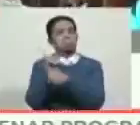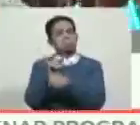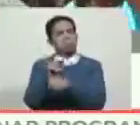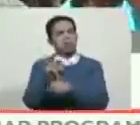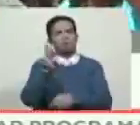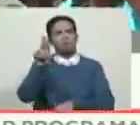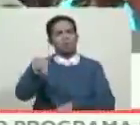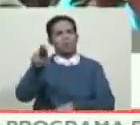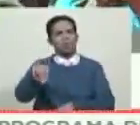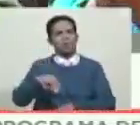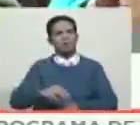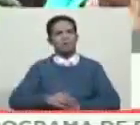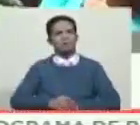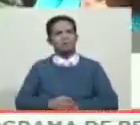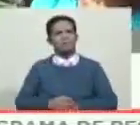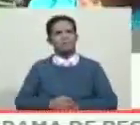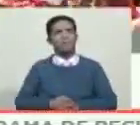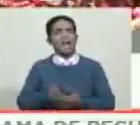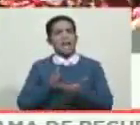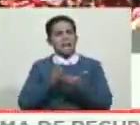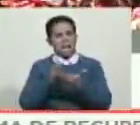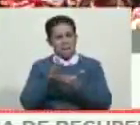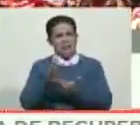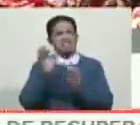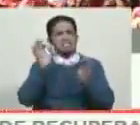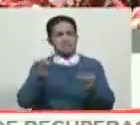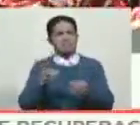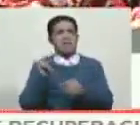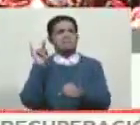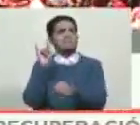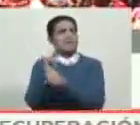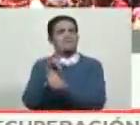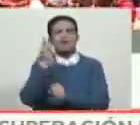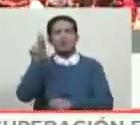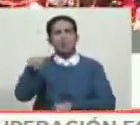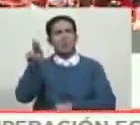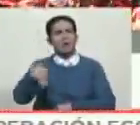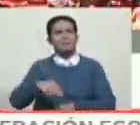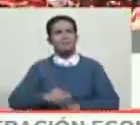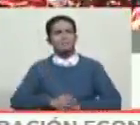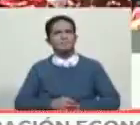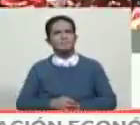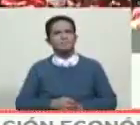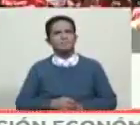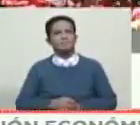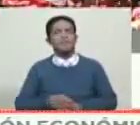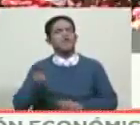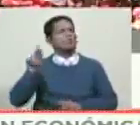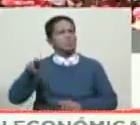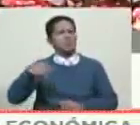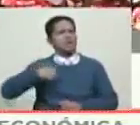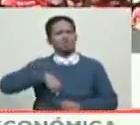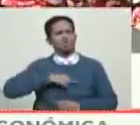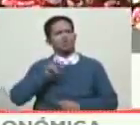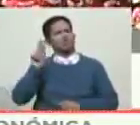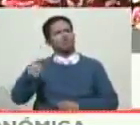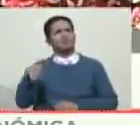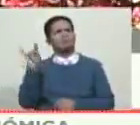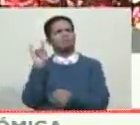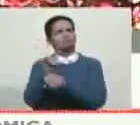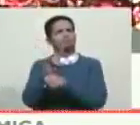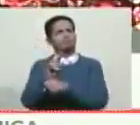traidores nunca, leales siempre, traidores nunca seremos traidores. Ustedes